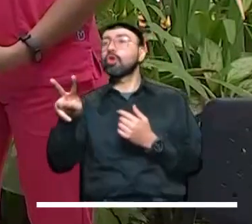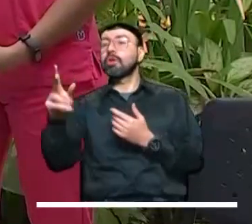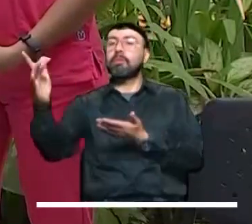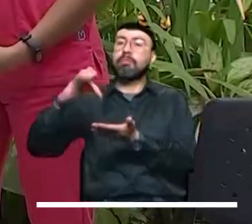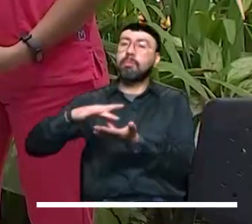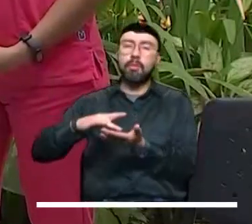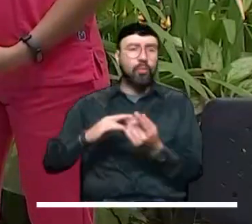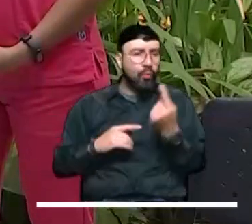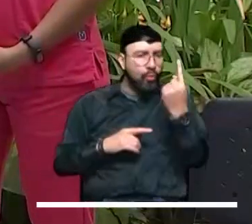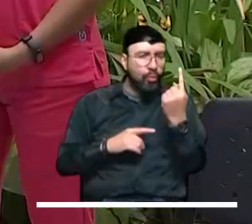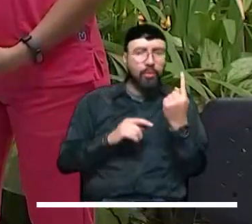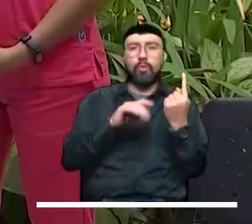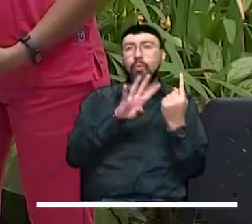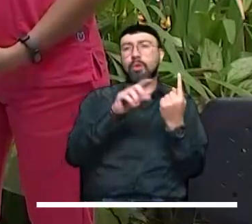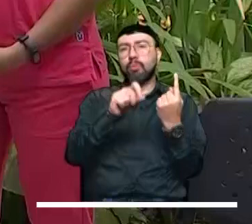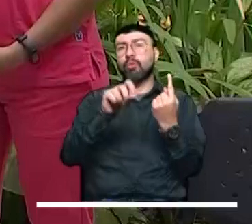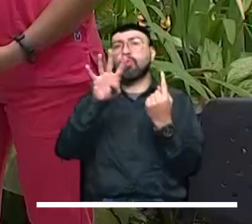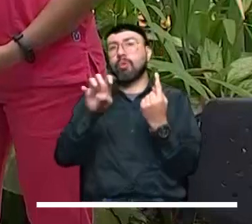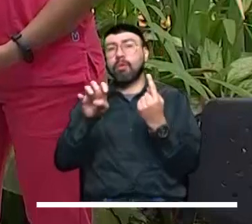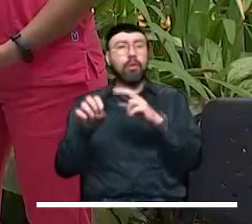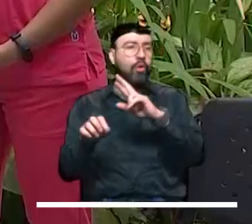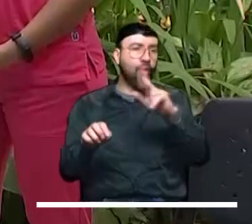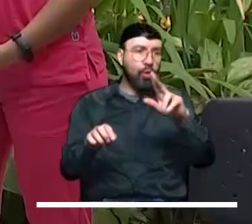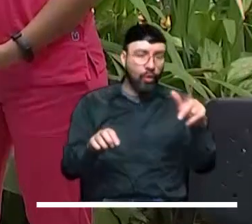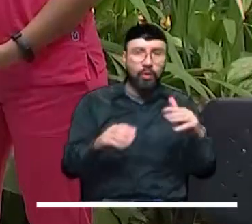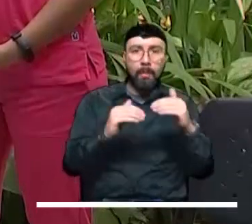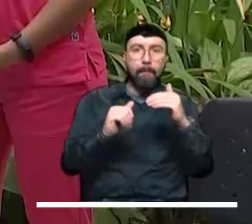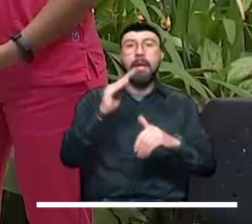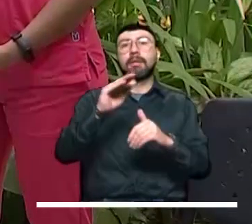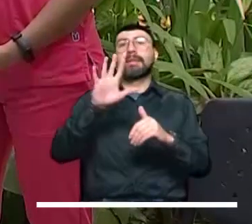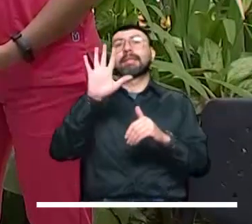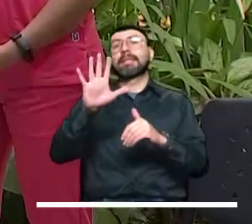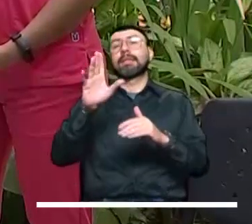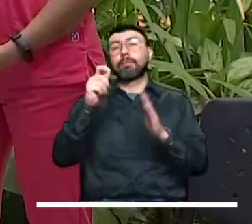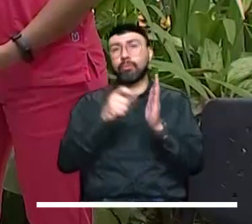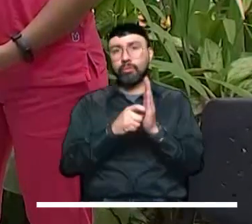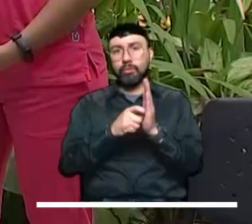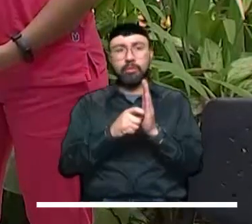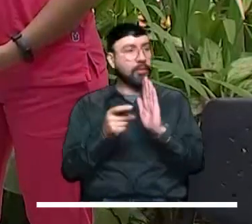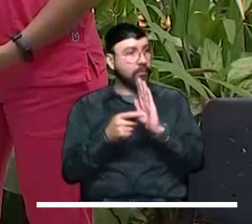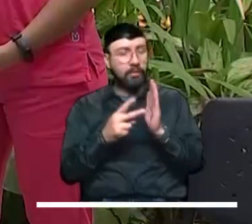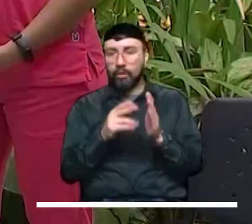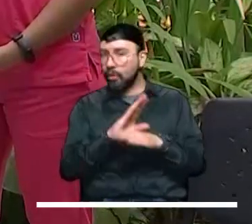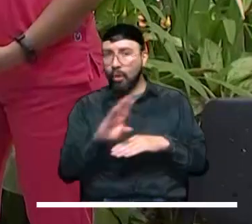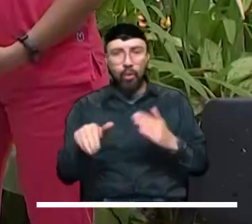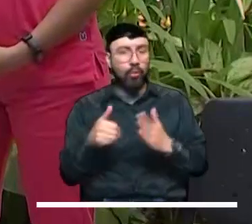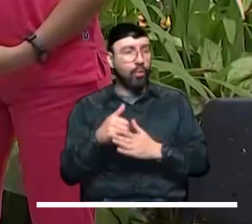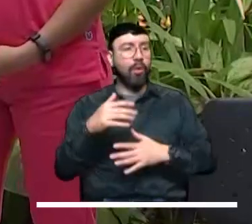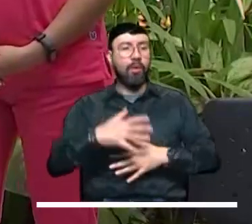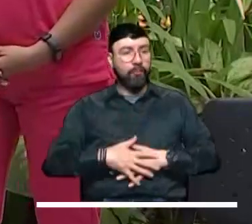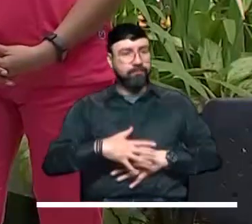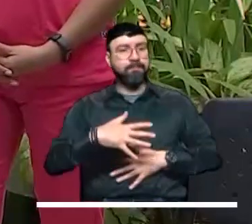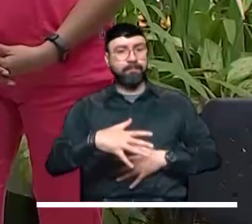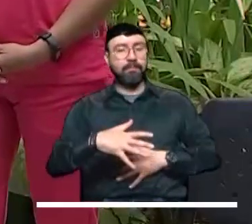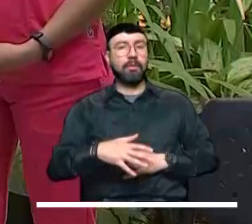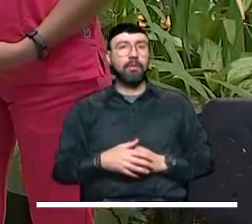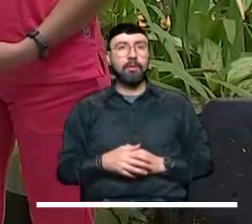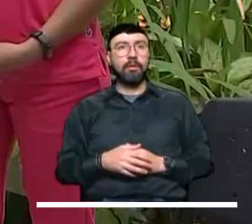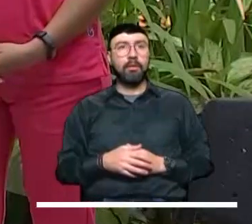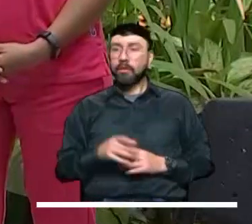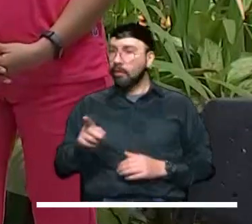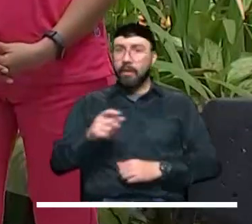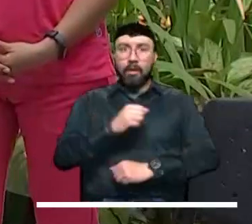dio 4.9. Los demás dieron mayor de 5. Es decir, que entonces, todos están inflamados. Todos están completamente inflamados. No